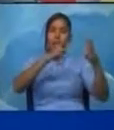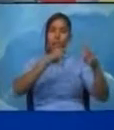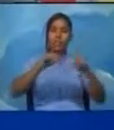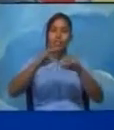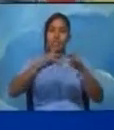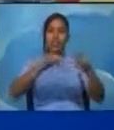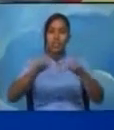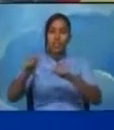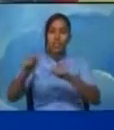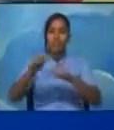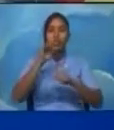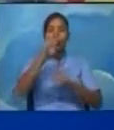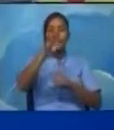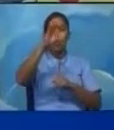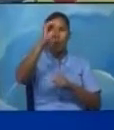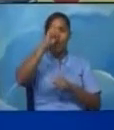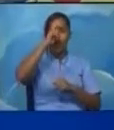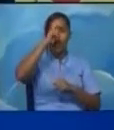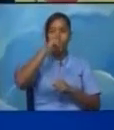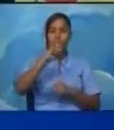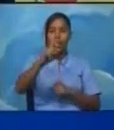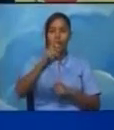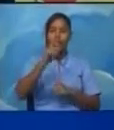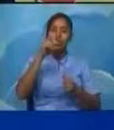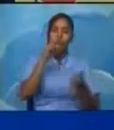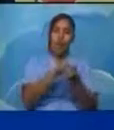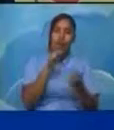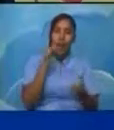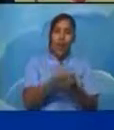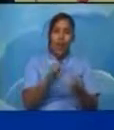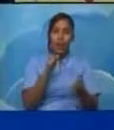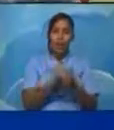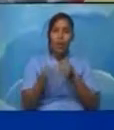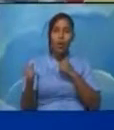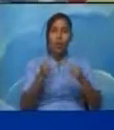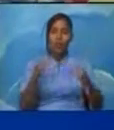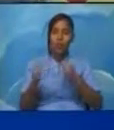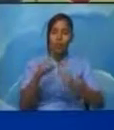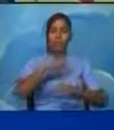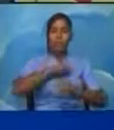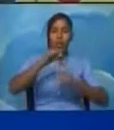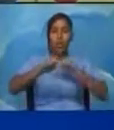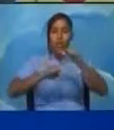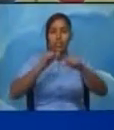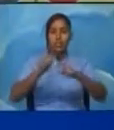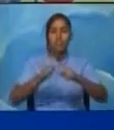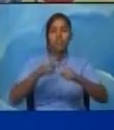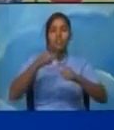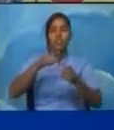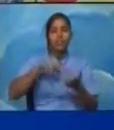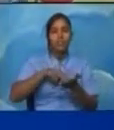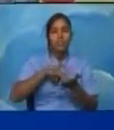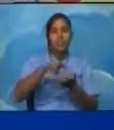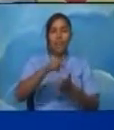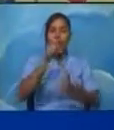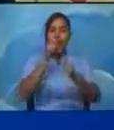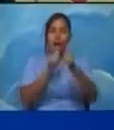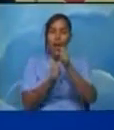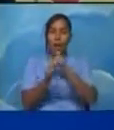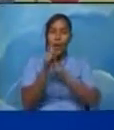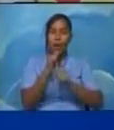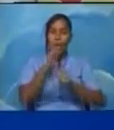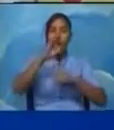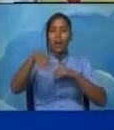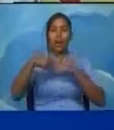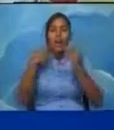desierto, 40 años. La roca inconmovible de los siglos iba dándoles de beber